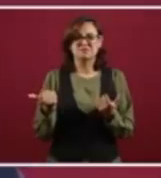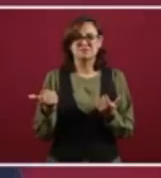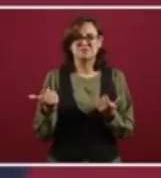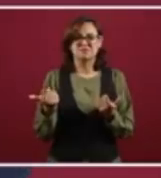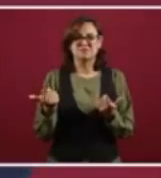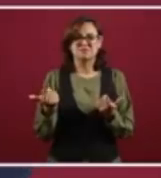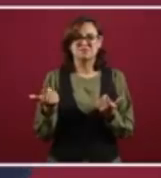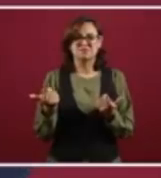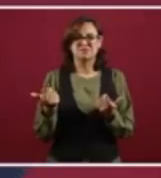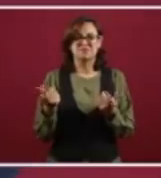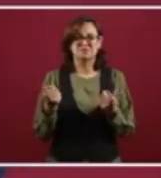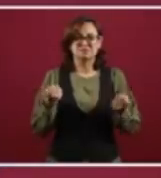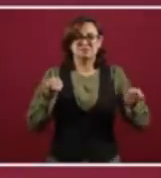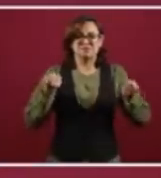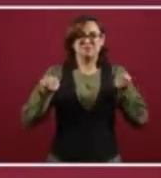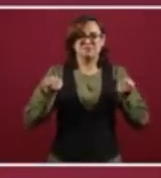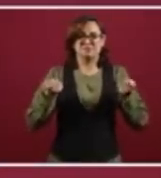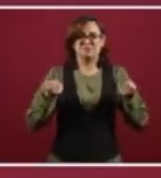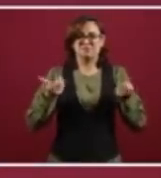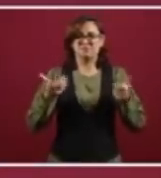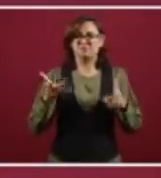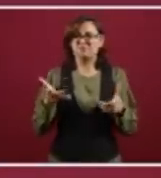tiene el monopolio